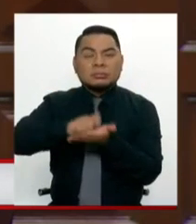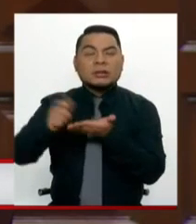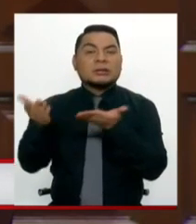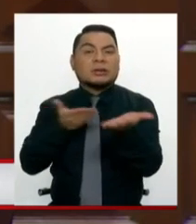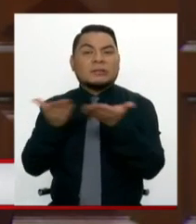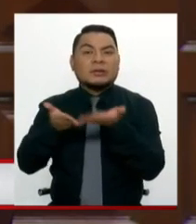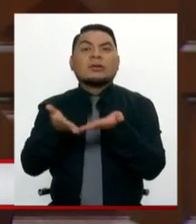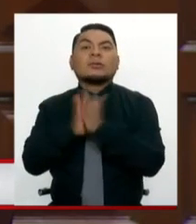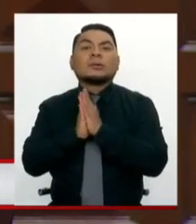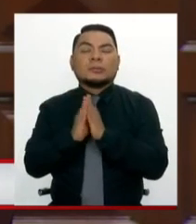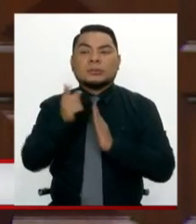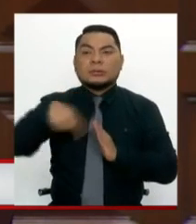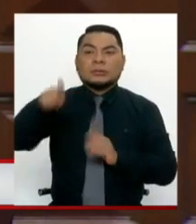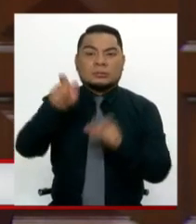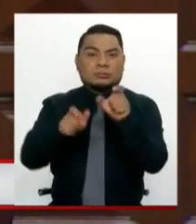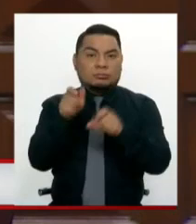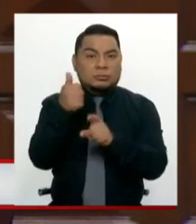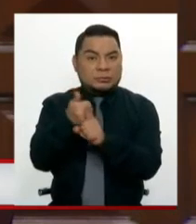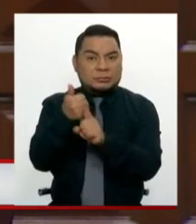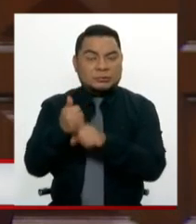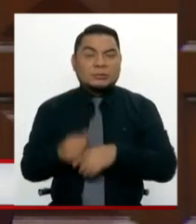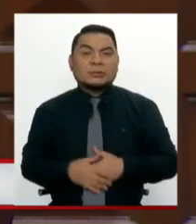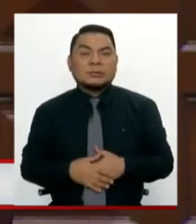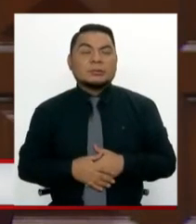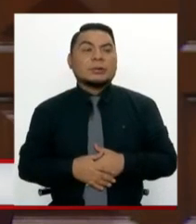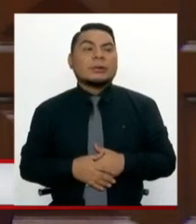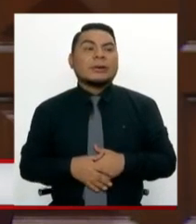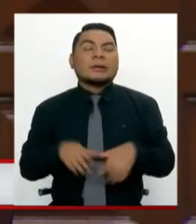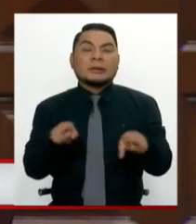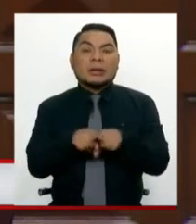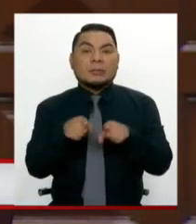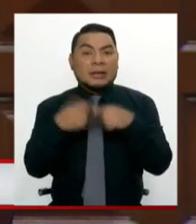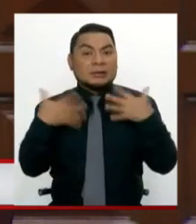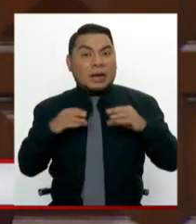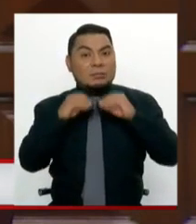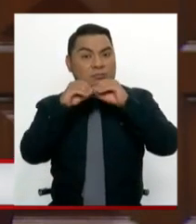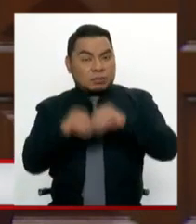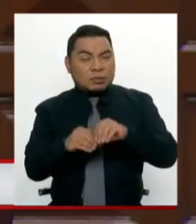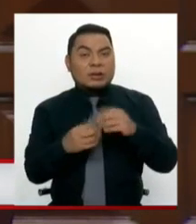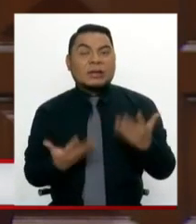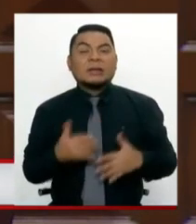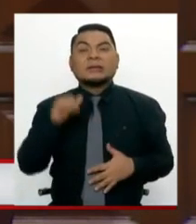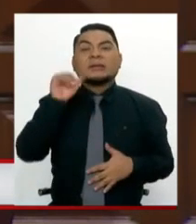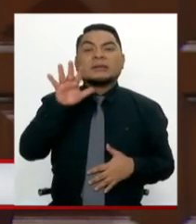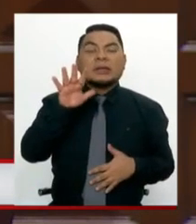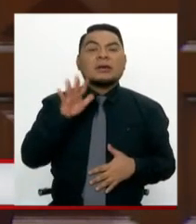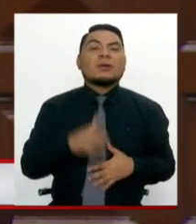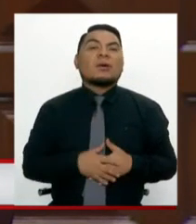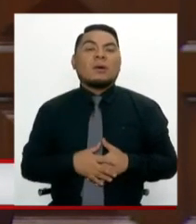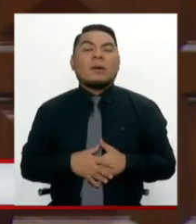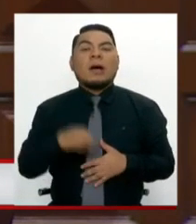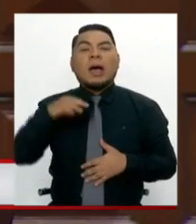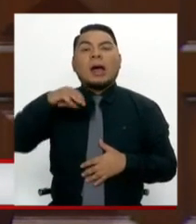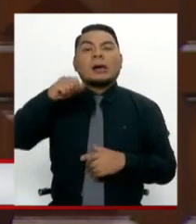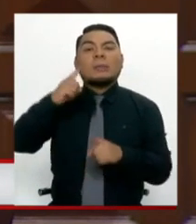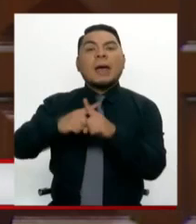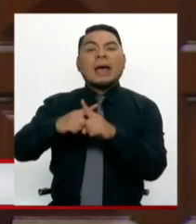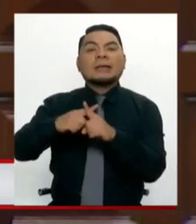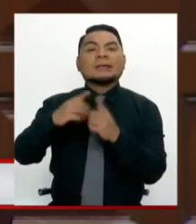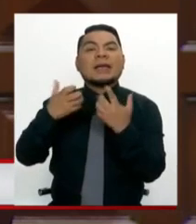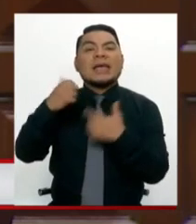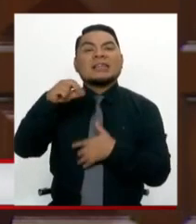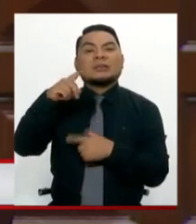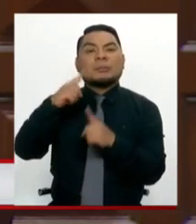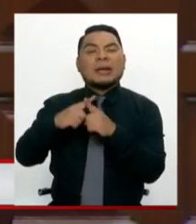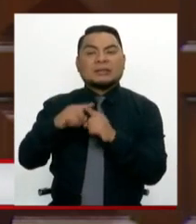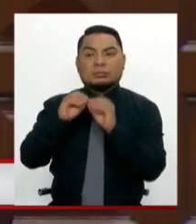servicios solicitados por los ciudadanos. Además, se han implementado 5 MAC Express a nivel nacional en